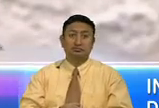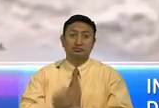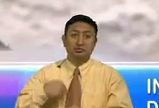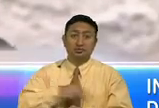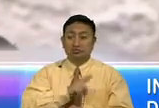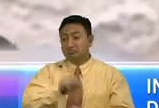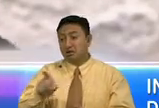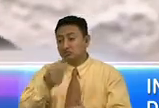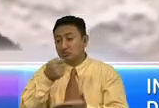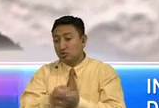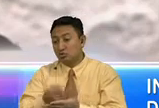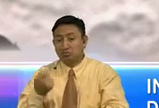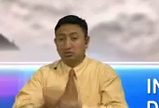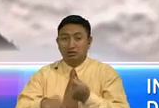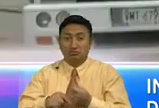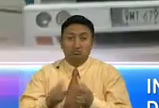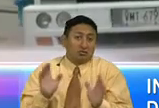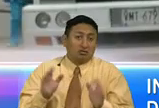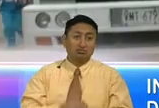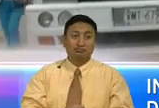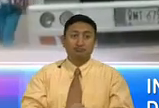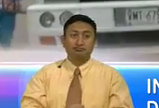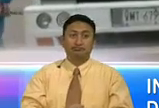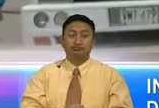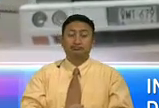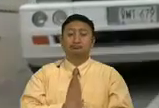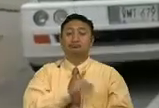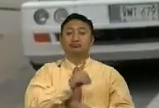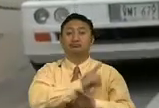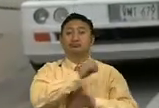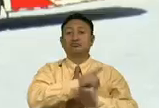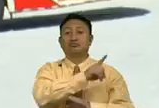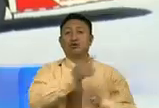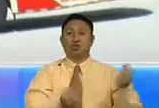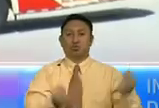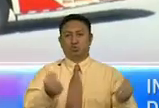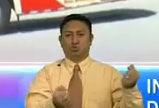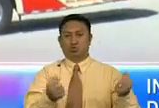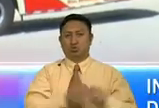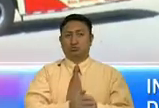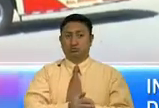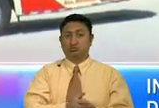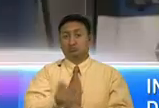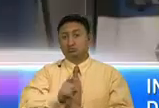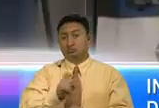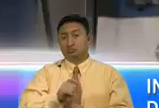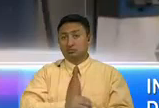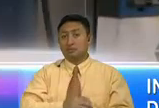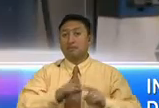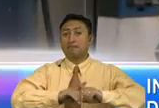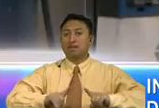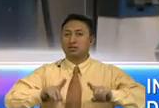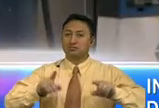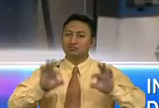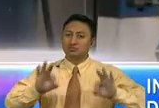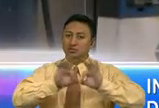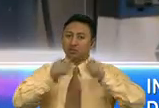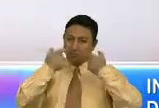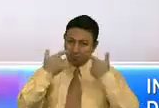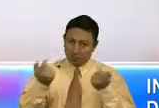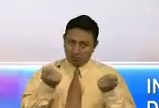compramos, nos venden y no hay ningún problema. Para los dirigentes del transporte pesado la medida es necesaria, pero bajo parámetros, sobre todo en esta área de